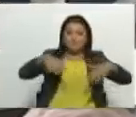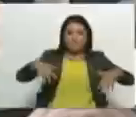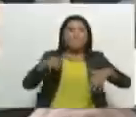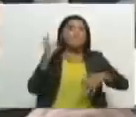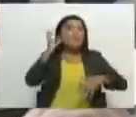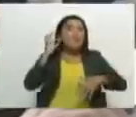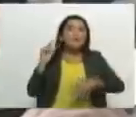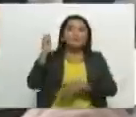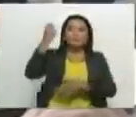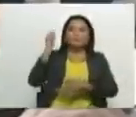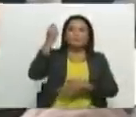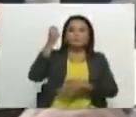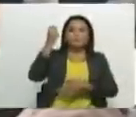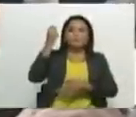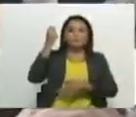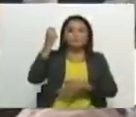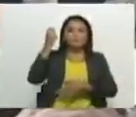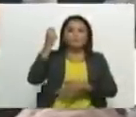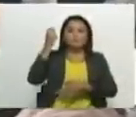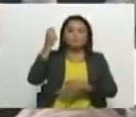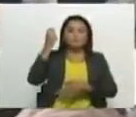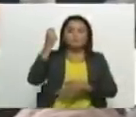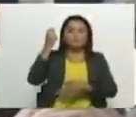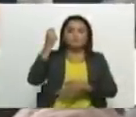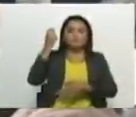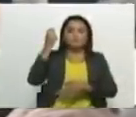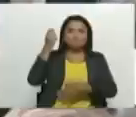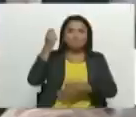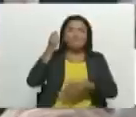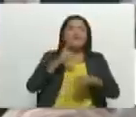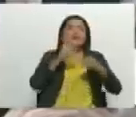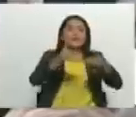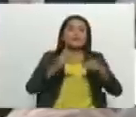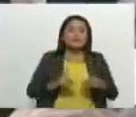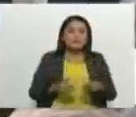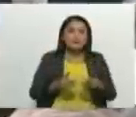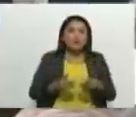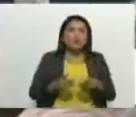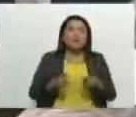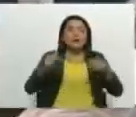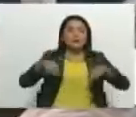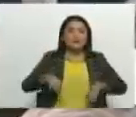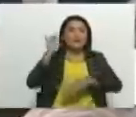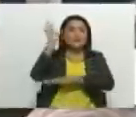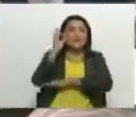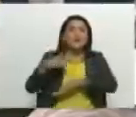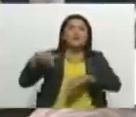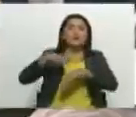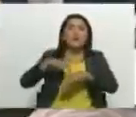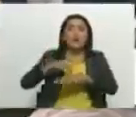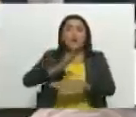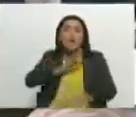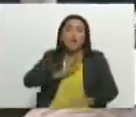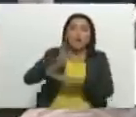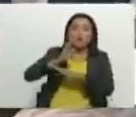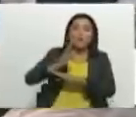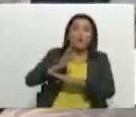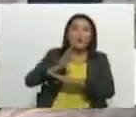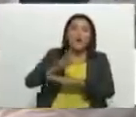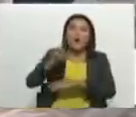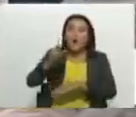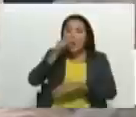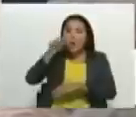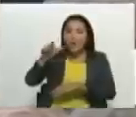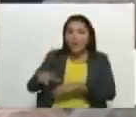Parlamentarias fuerza absoluta en la determinación de las decisiones que tome este cuerpo legislativo. En este sentido